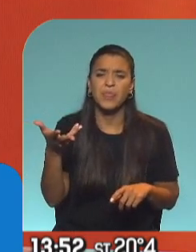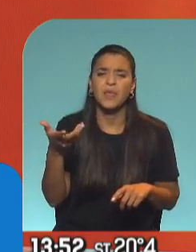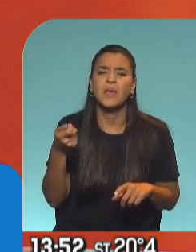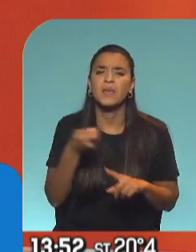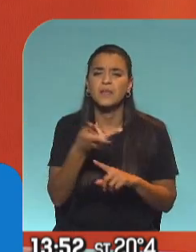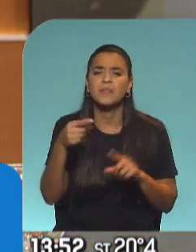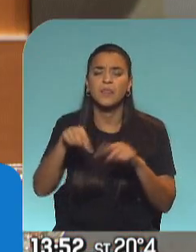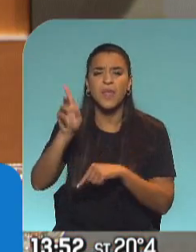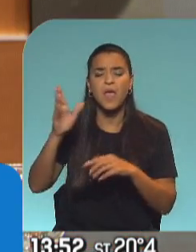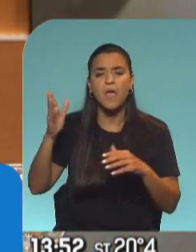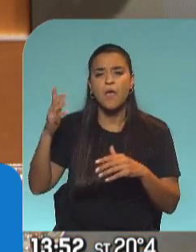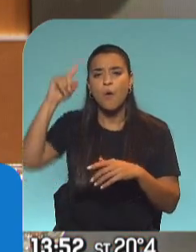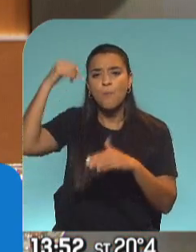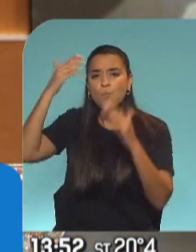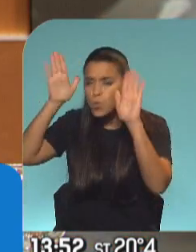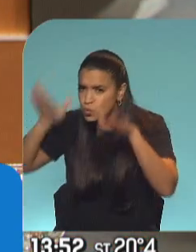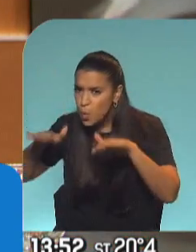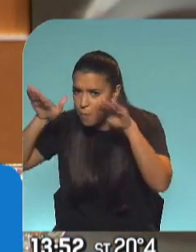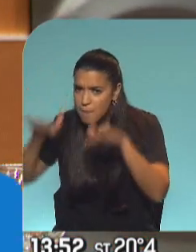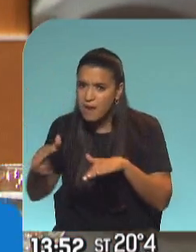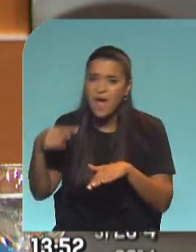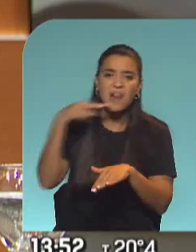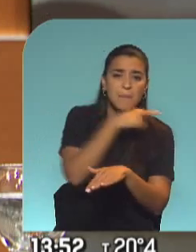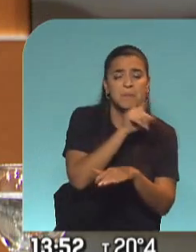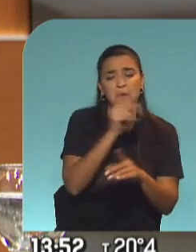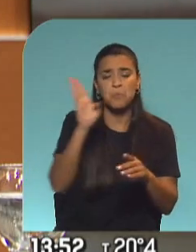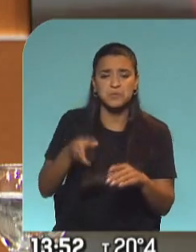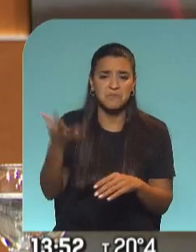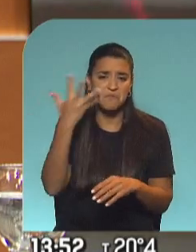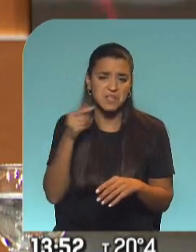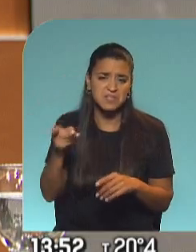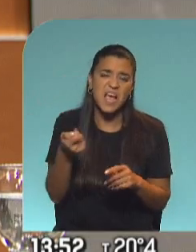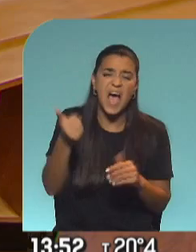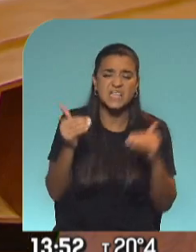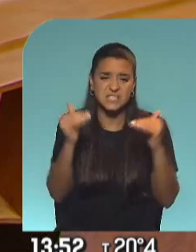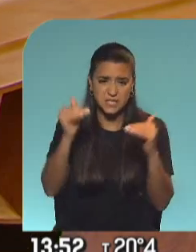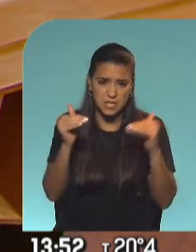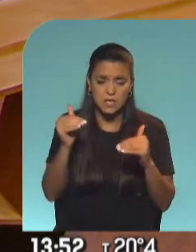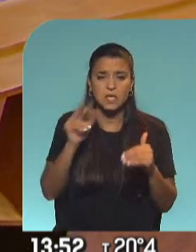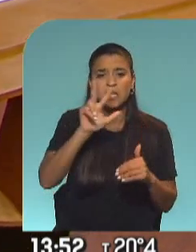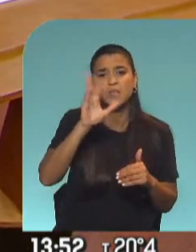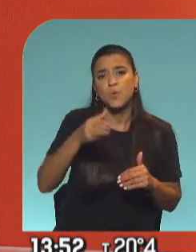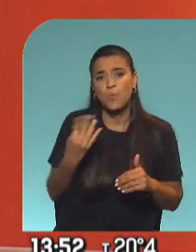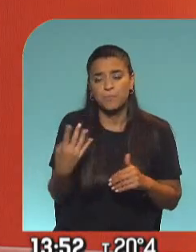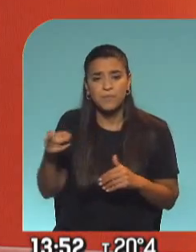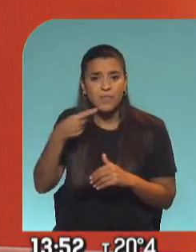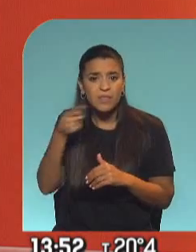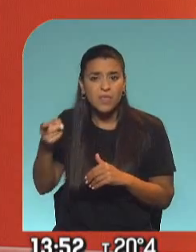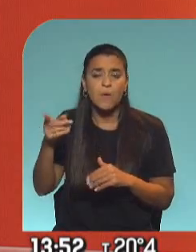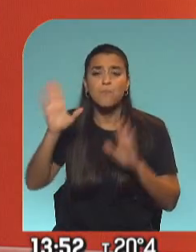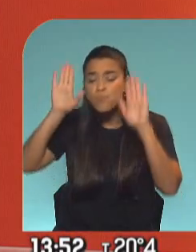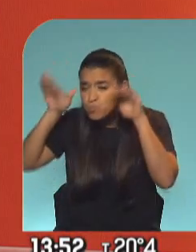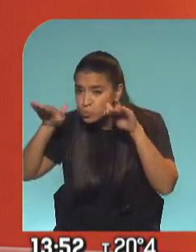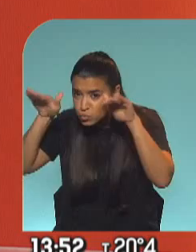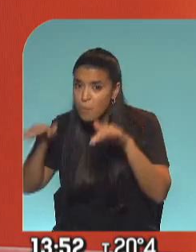cantidad de musulmanes me parece que es Alemania, pero en porcentaje puede ser Francia. Claro, pues, casi la tercera parte de los musulmanes de Europa están